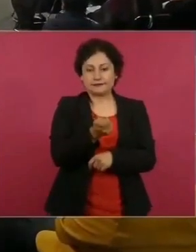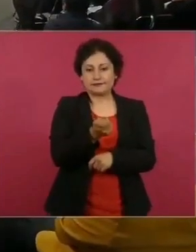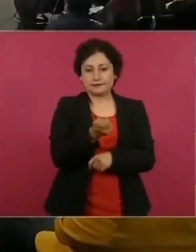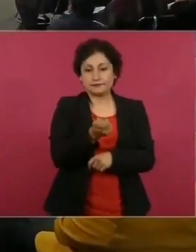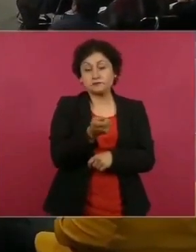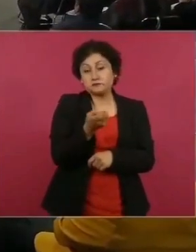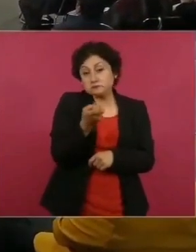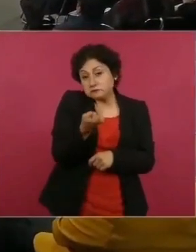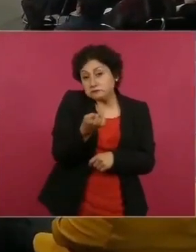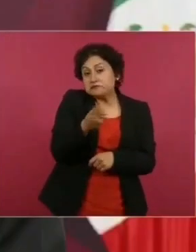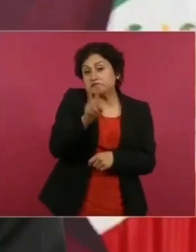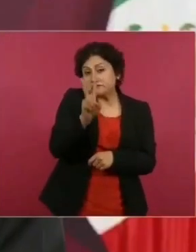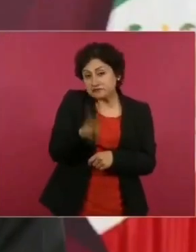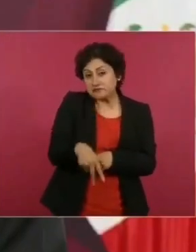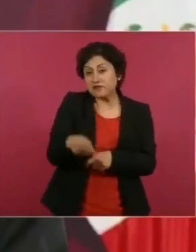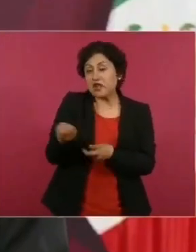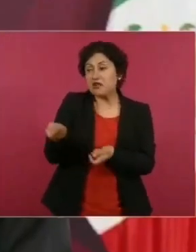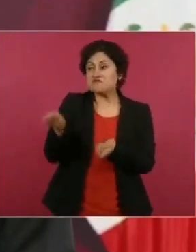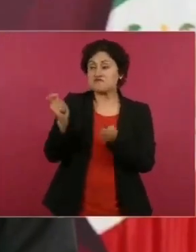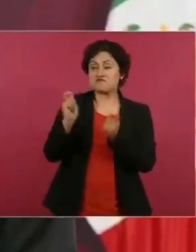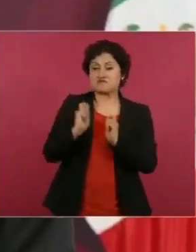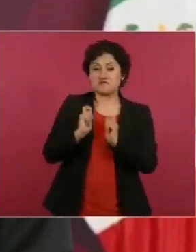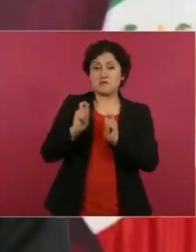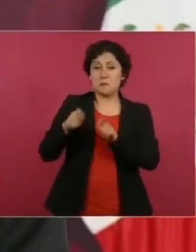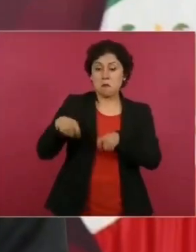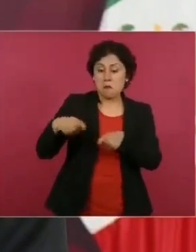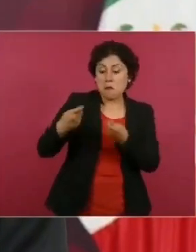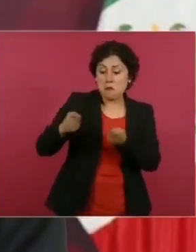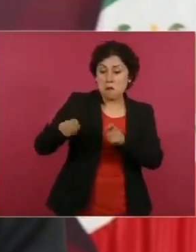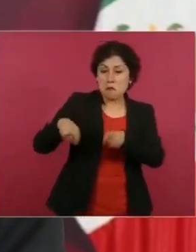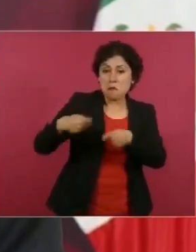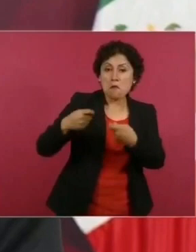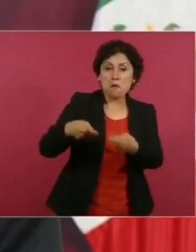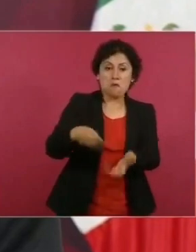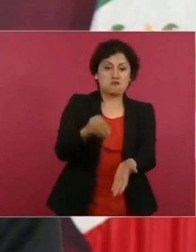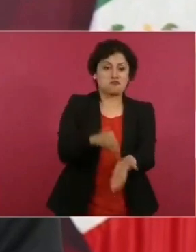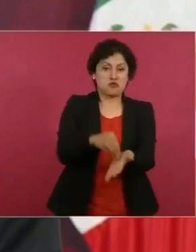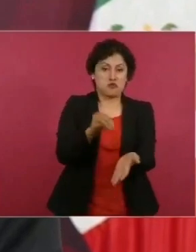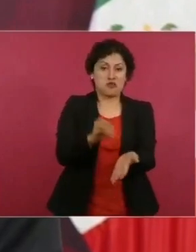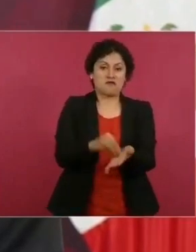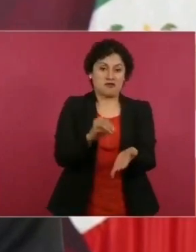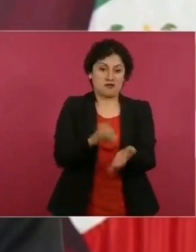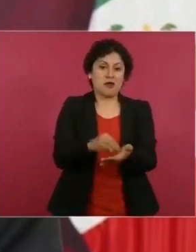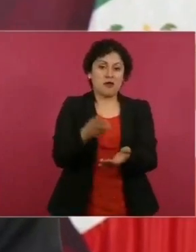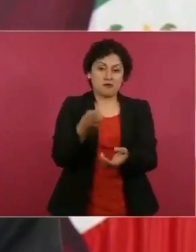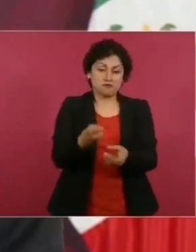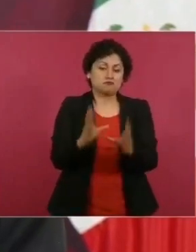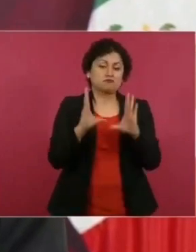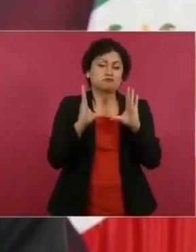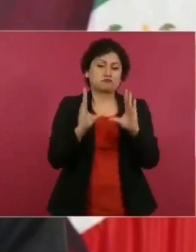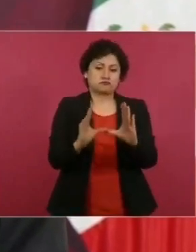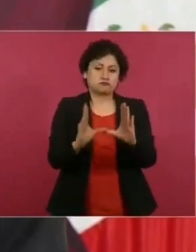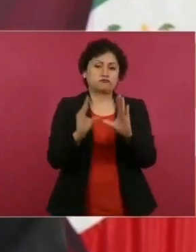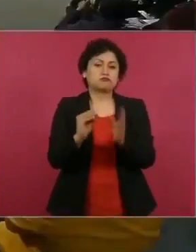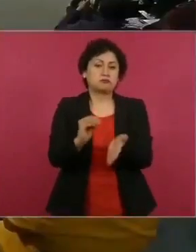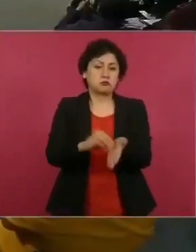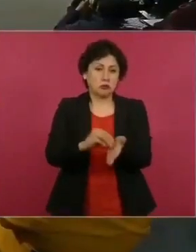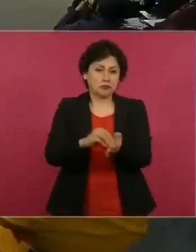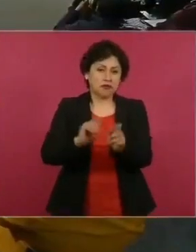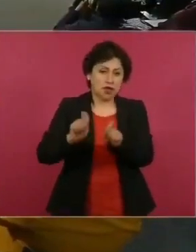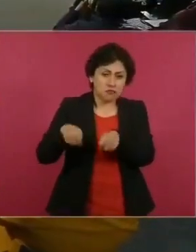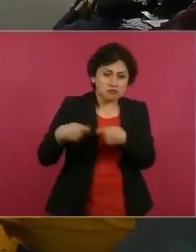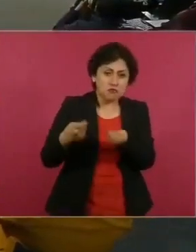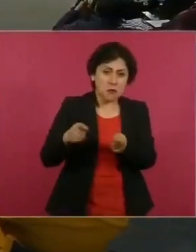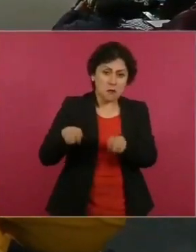son tradiciones, son costumbres que se han ido transmitiendo de generación en generación y están